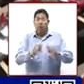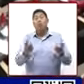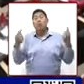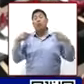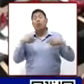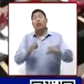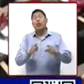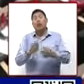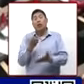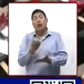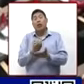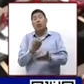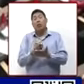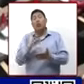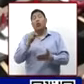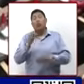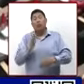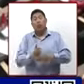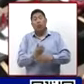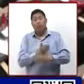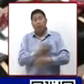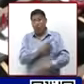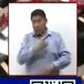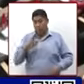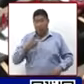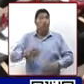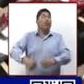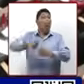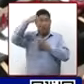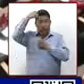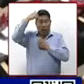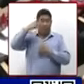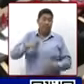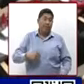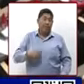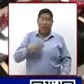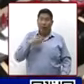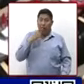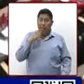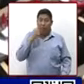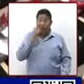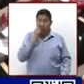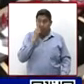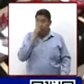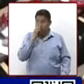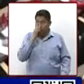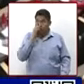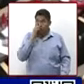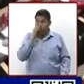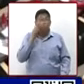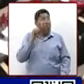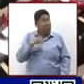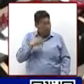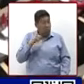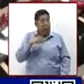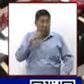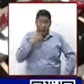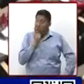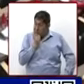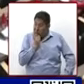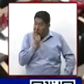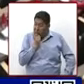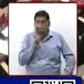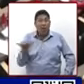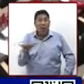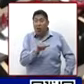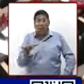muestre señales de recuperación. Diputado del MAS, Renán Cabezas, ha coincidido en que no debe existir ese incremento salarial y ha recordado que el año